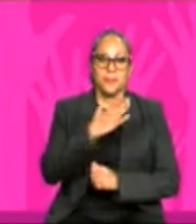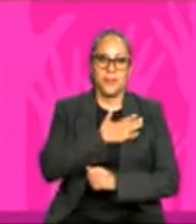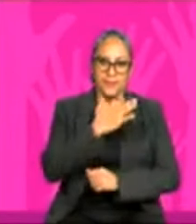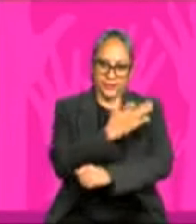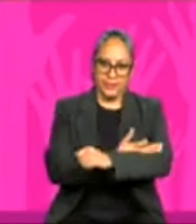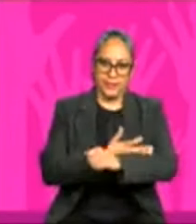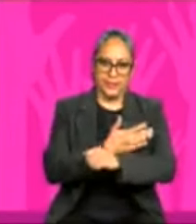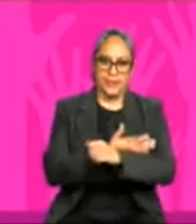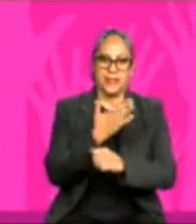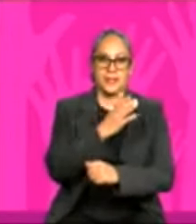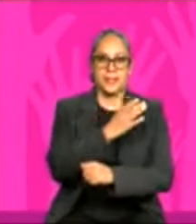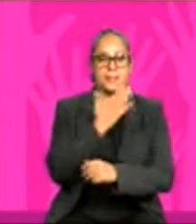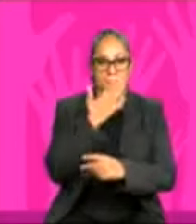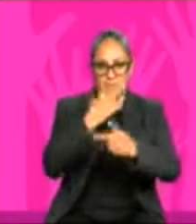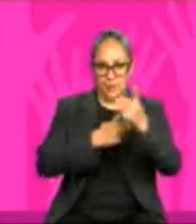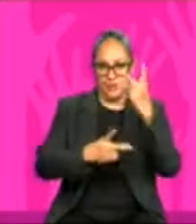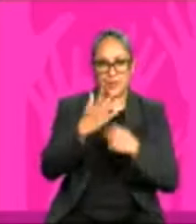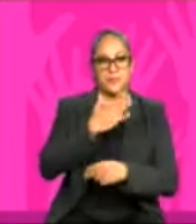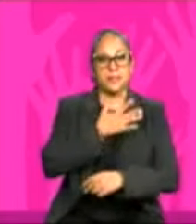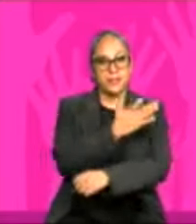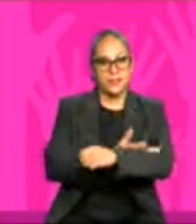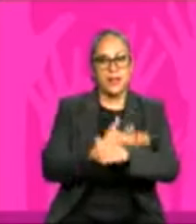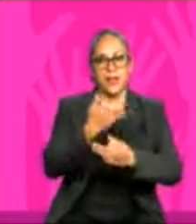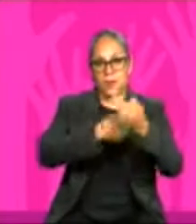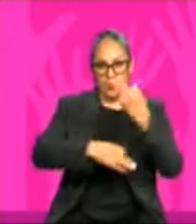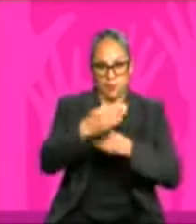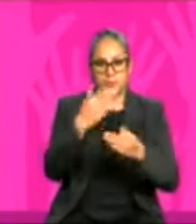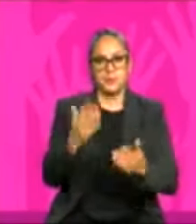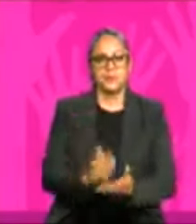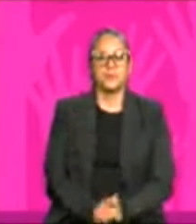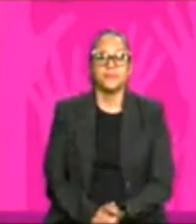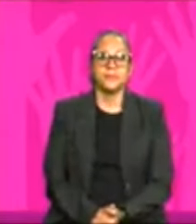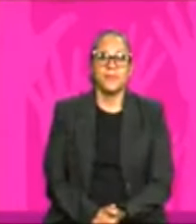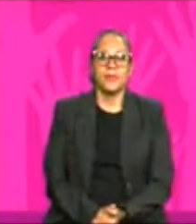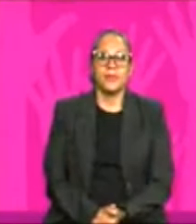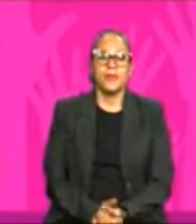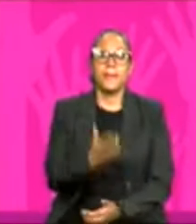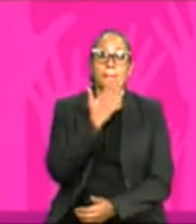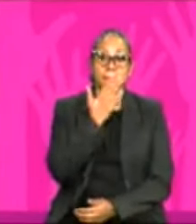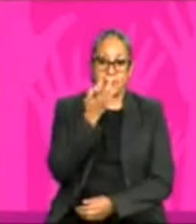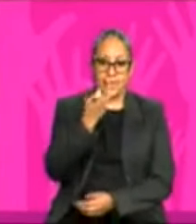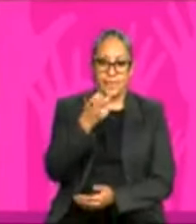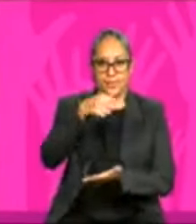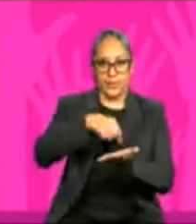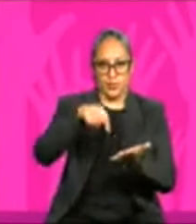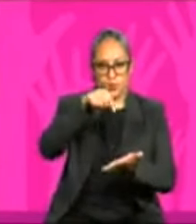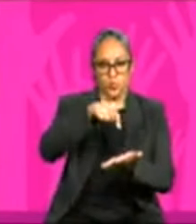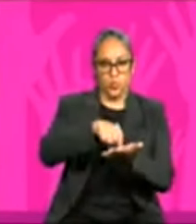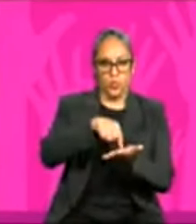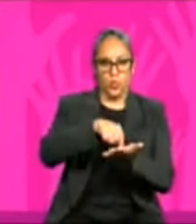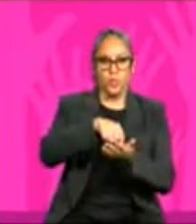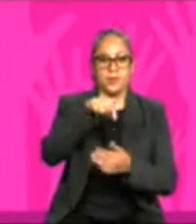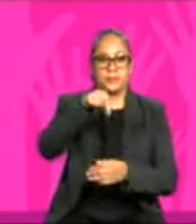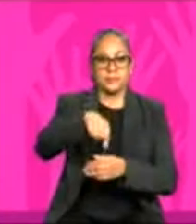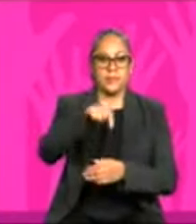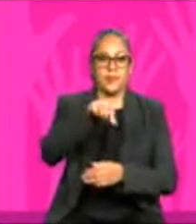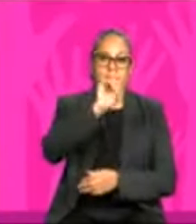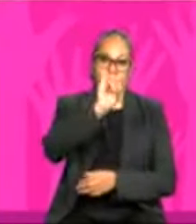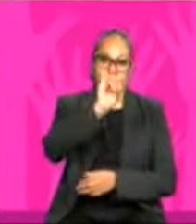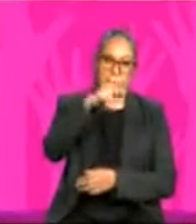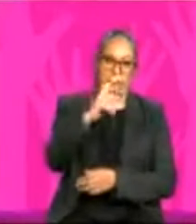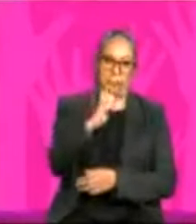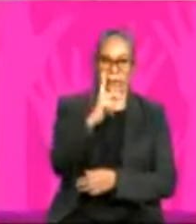tardes, candidata, bienvenida. Muy buenas tardes a todas y a todos. Bien. Desde este salón, el Salón de Sesiones del Consejo Estatal